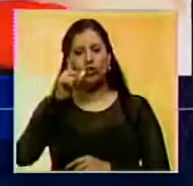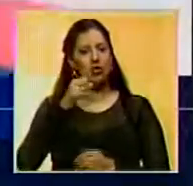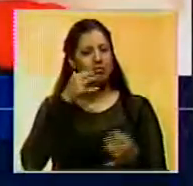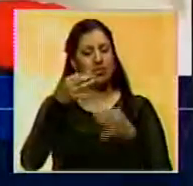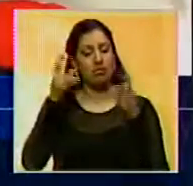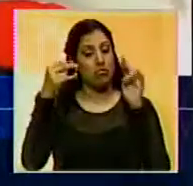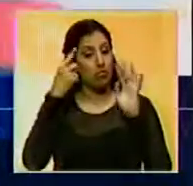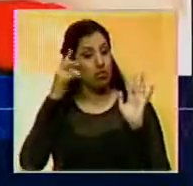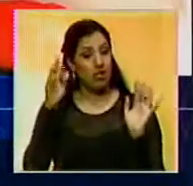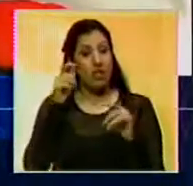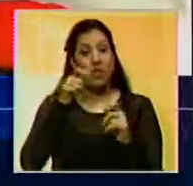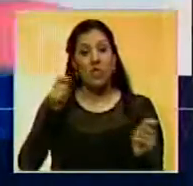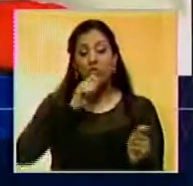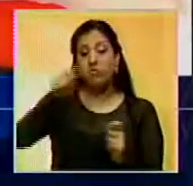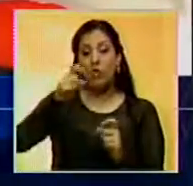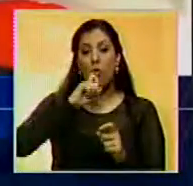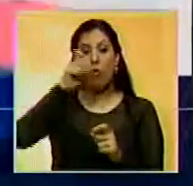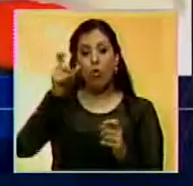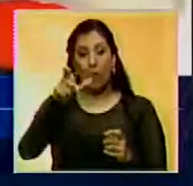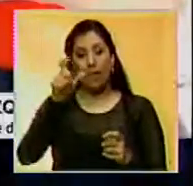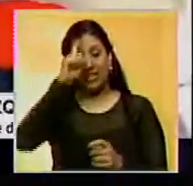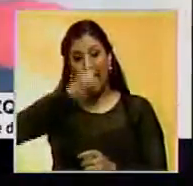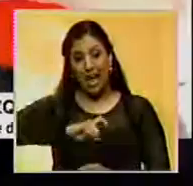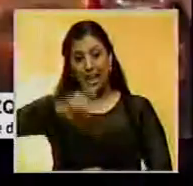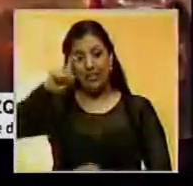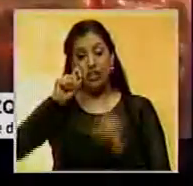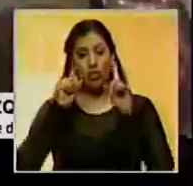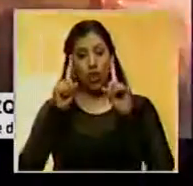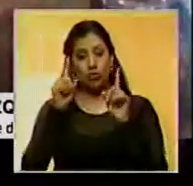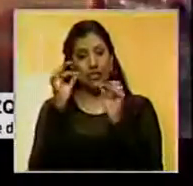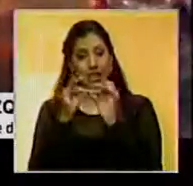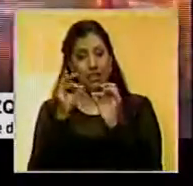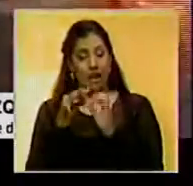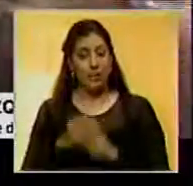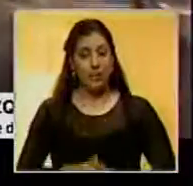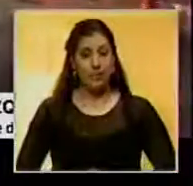no quisieron especular si el incendio tenía relación con los aniversarios del 11 de septiembre.